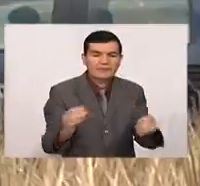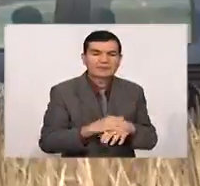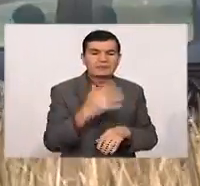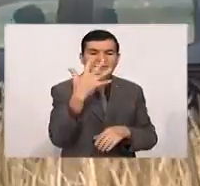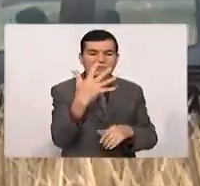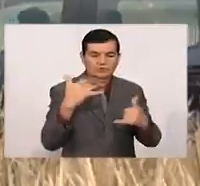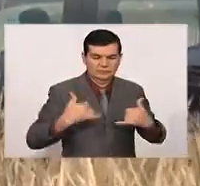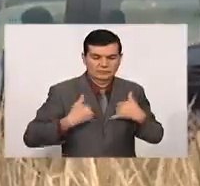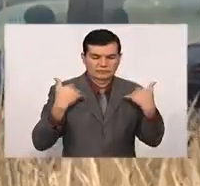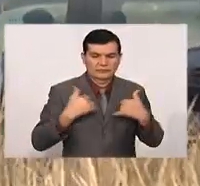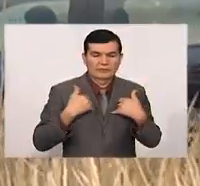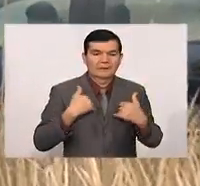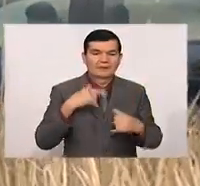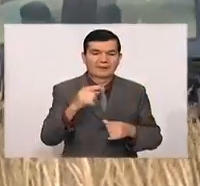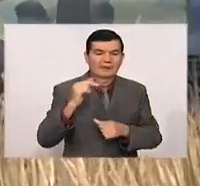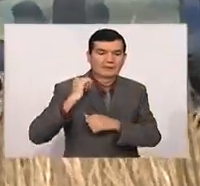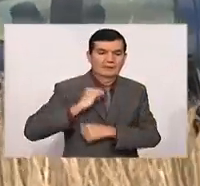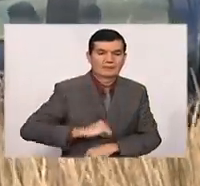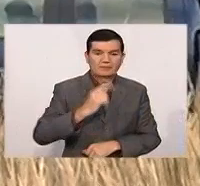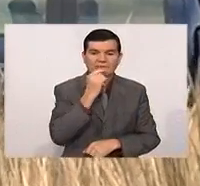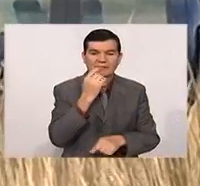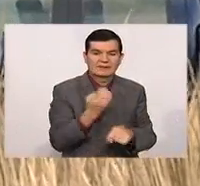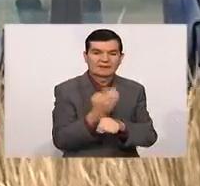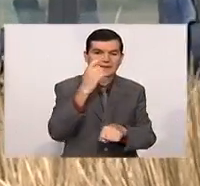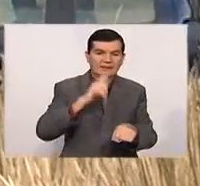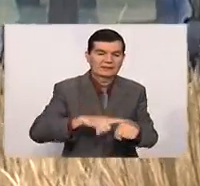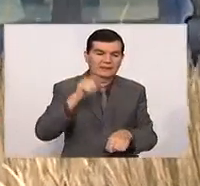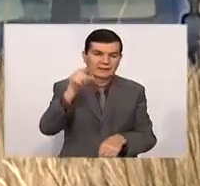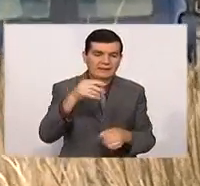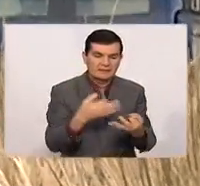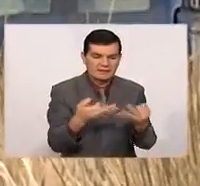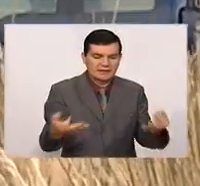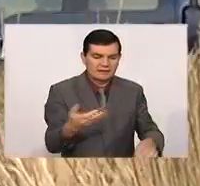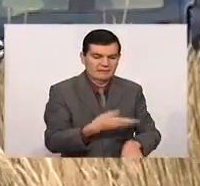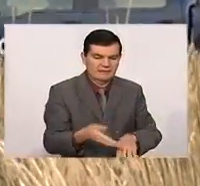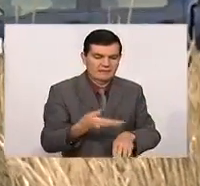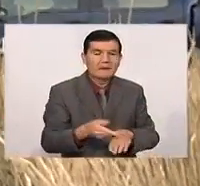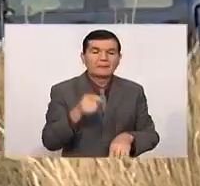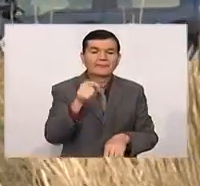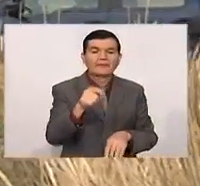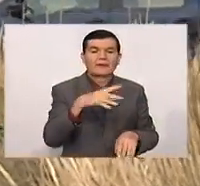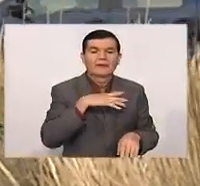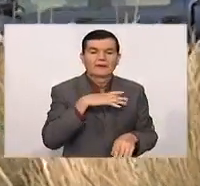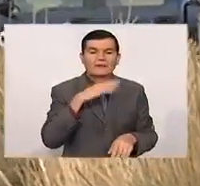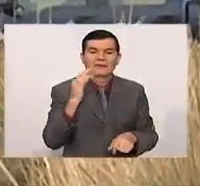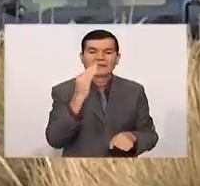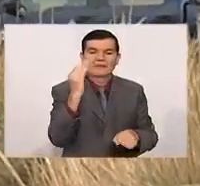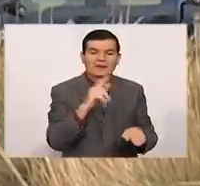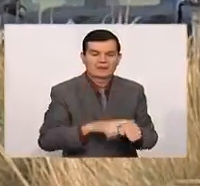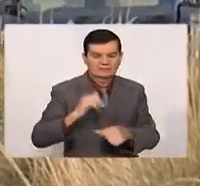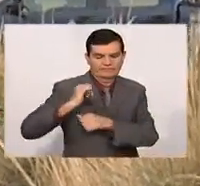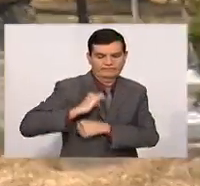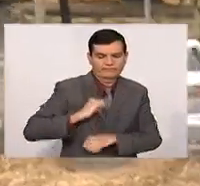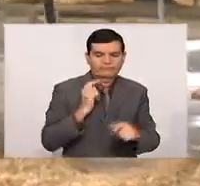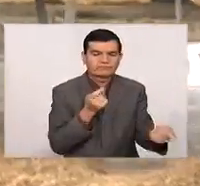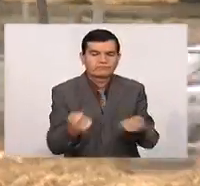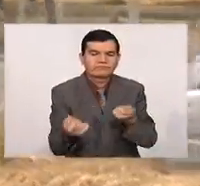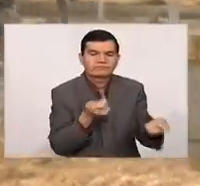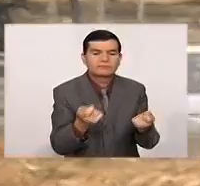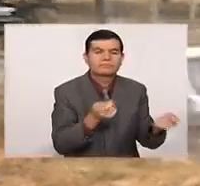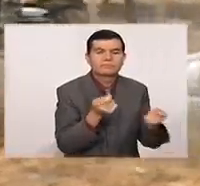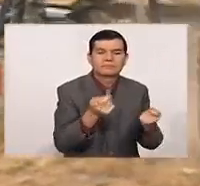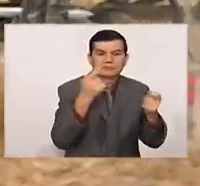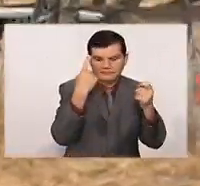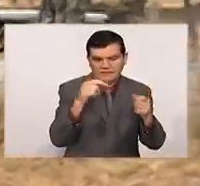5 jóvenes a manos de policías estatales ahí en Tierra Blanca, fuerzas federales ya asumieron el control de